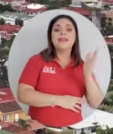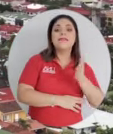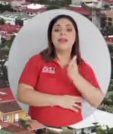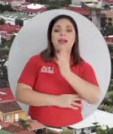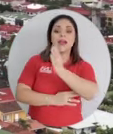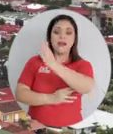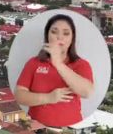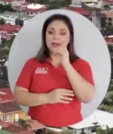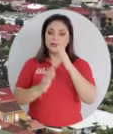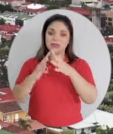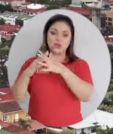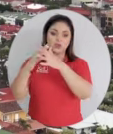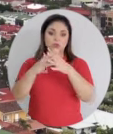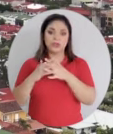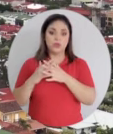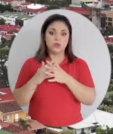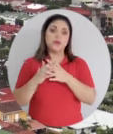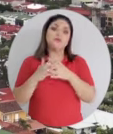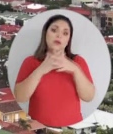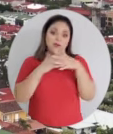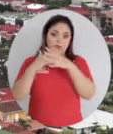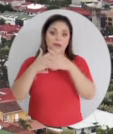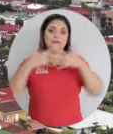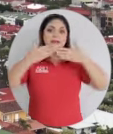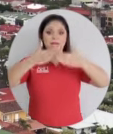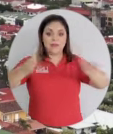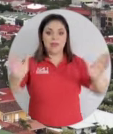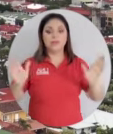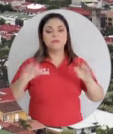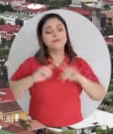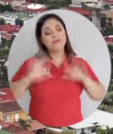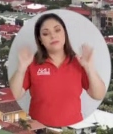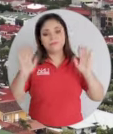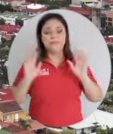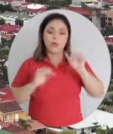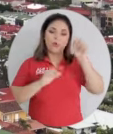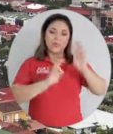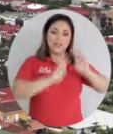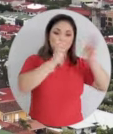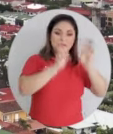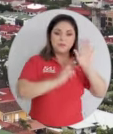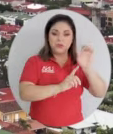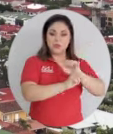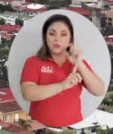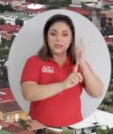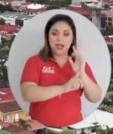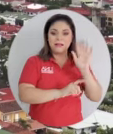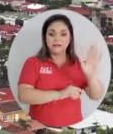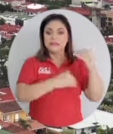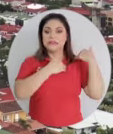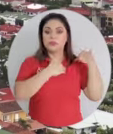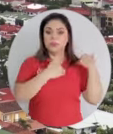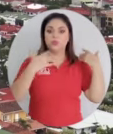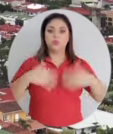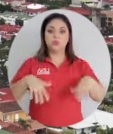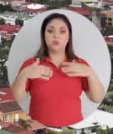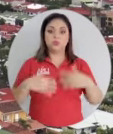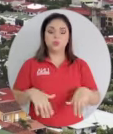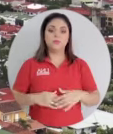tránsito a Estados Unidos, que había abierto las fronteras. Pero bueno, ese es otro tema que, socialmente, que tiene una